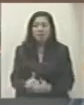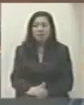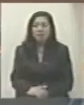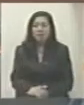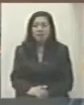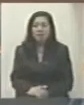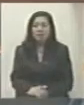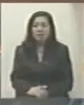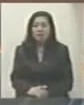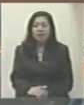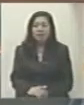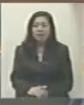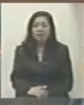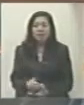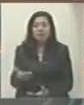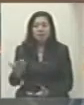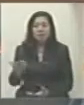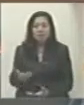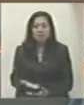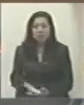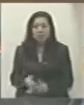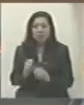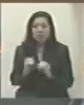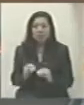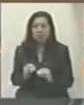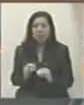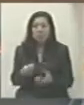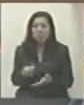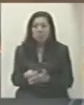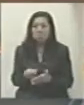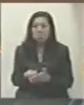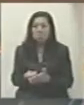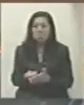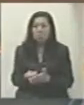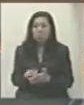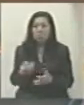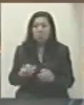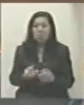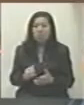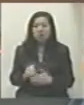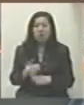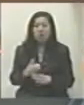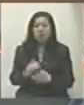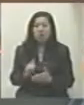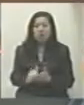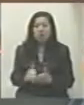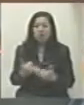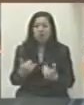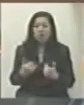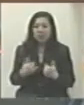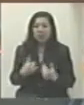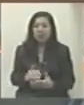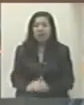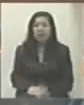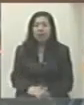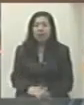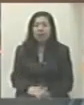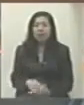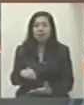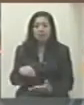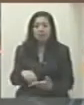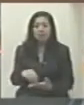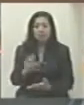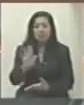discrecionalidad. Los pliegos cumplen con efectuar el pago en calidad de cosa juzgada en función de criterios siguientes. Y pone